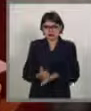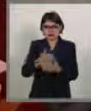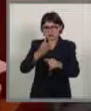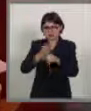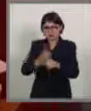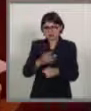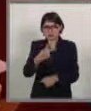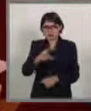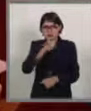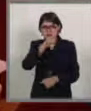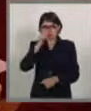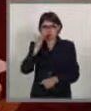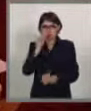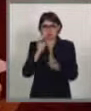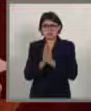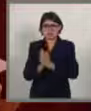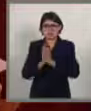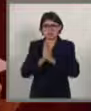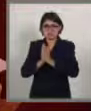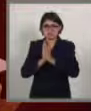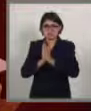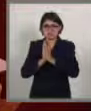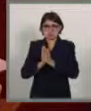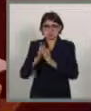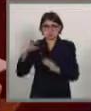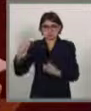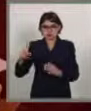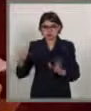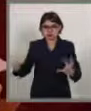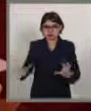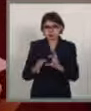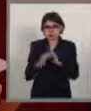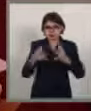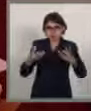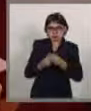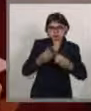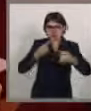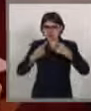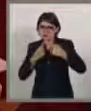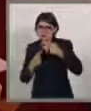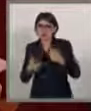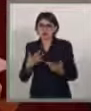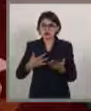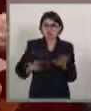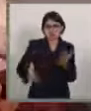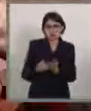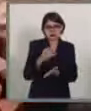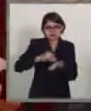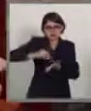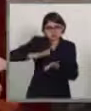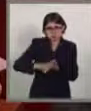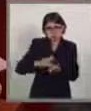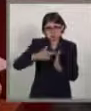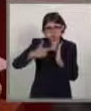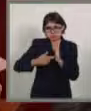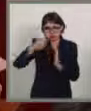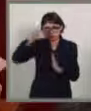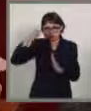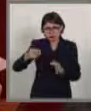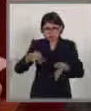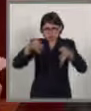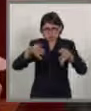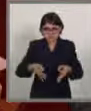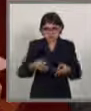que en el ámbito de sus respectivas atribuciones y de manera coordinada establezcan los mecanismos institucionales para brindar los recursos